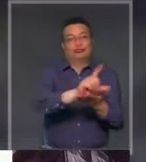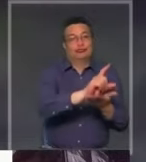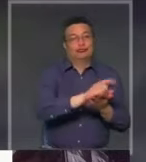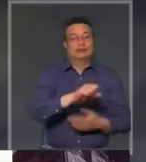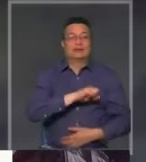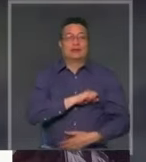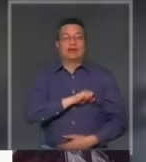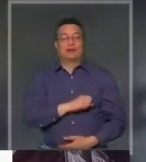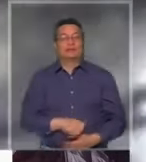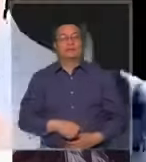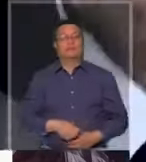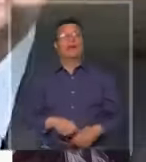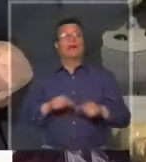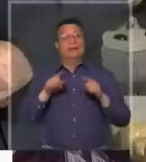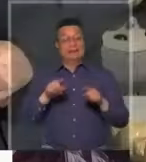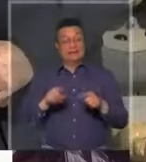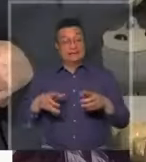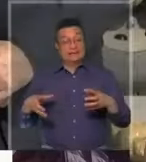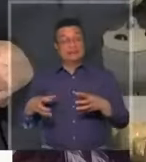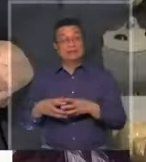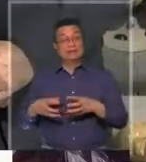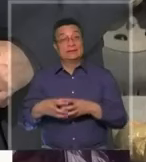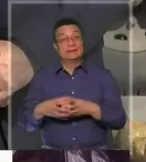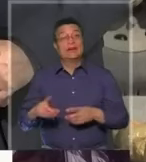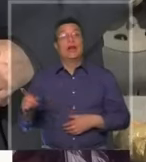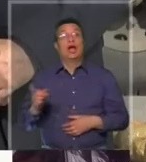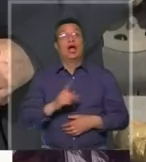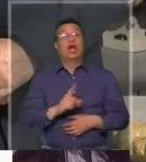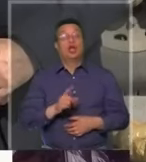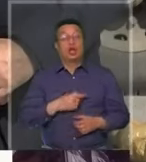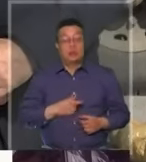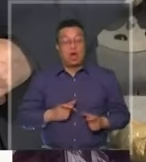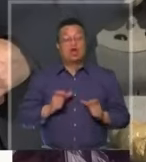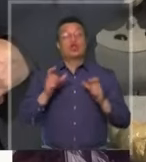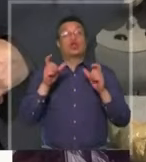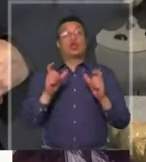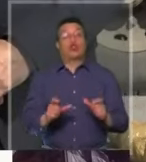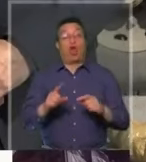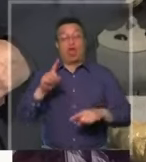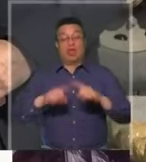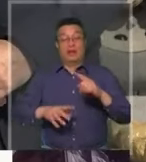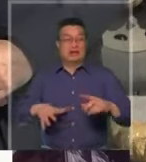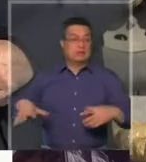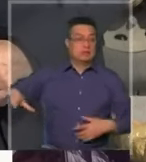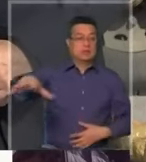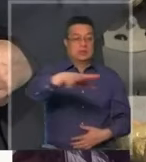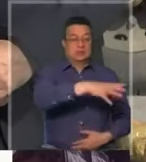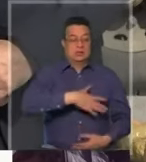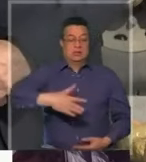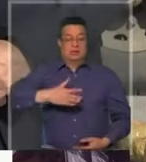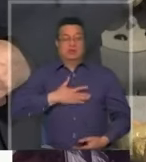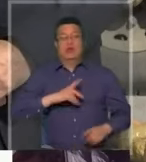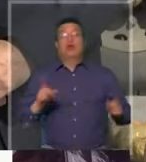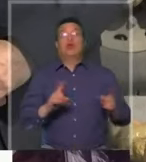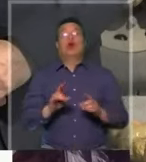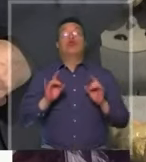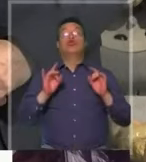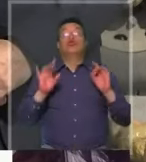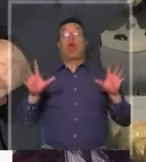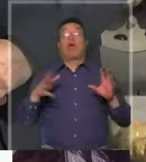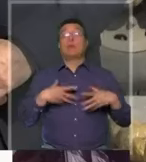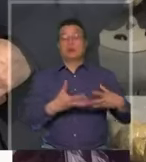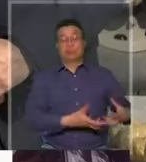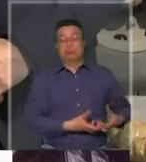En definitiva esta organización no se dedica al control necesariamente territorial su rol es más bien de internación